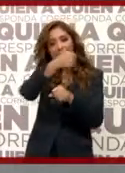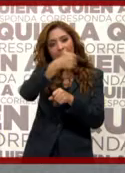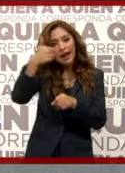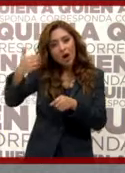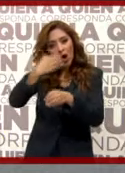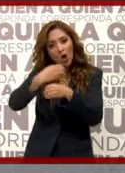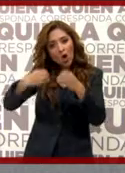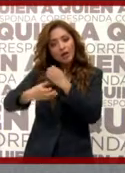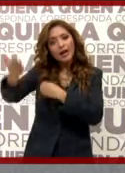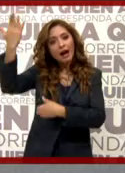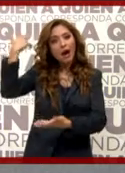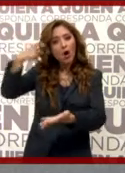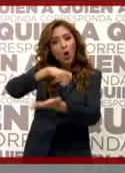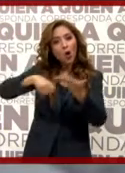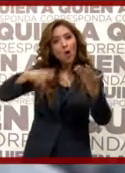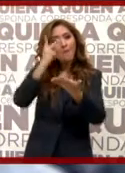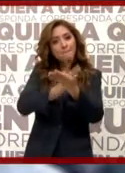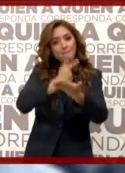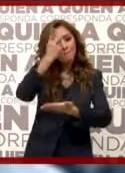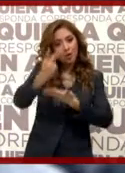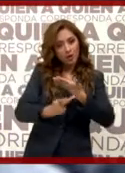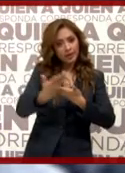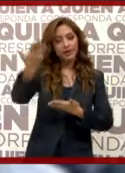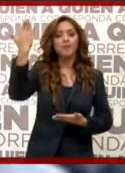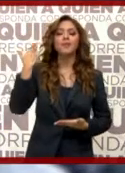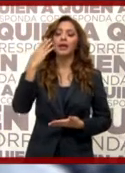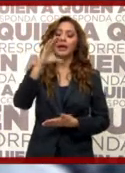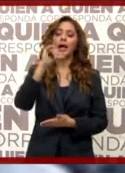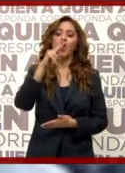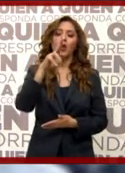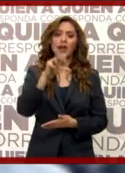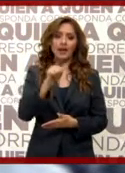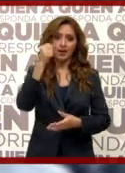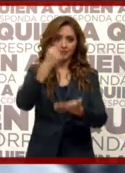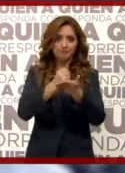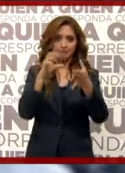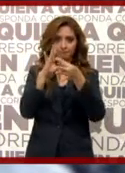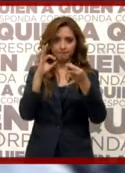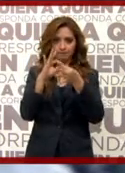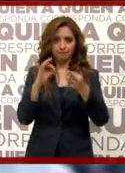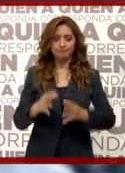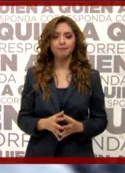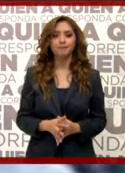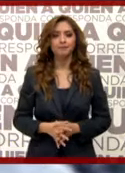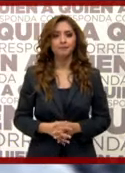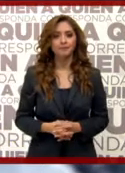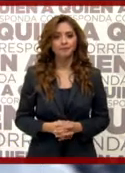se obtuvieron gracias al proyecto. Carolina Castillo, A Quien Corresponda.